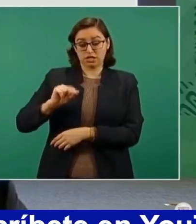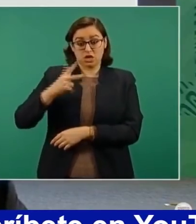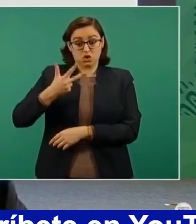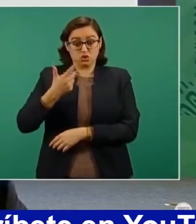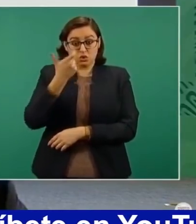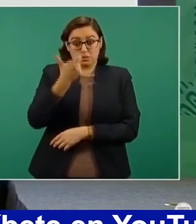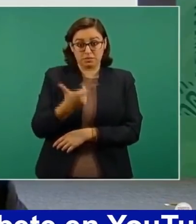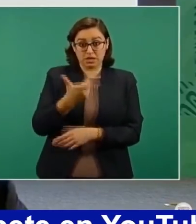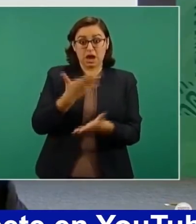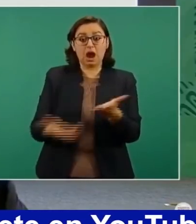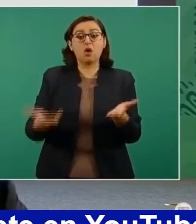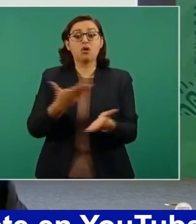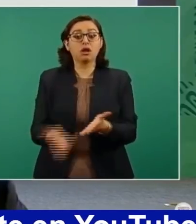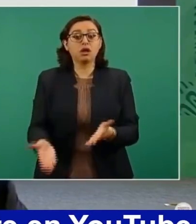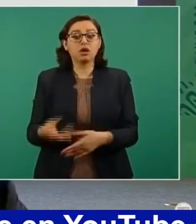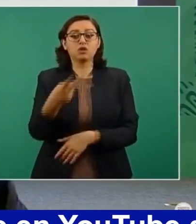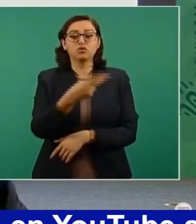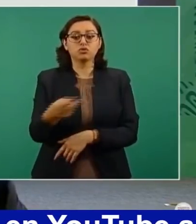a 203.